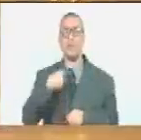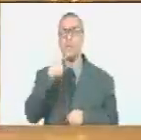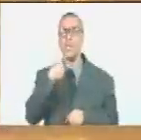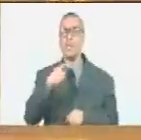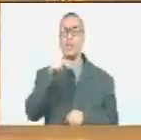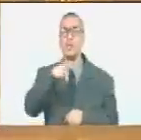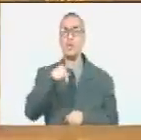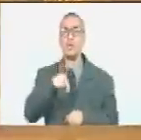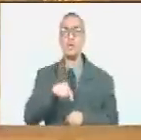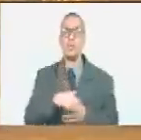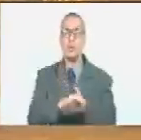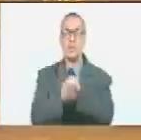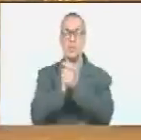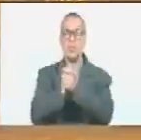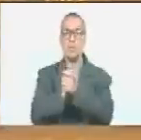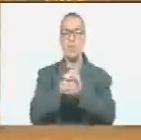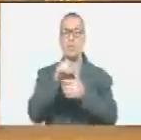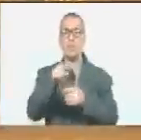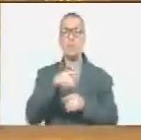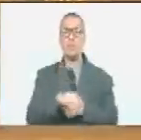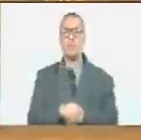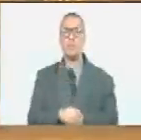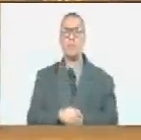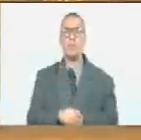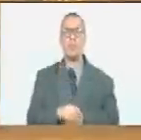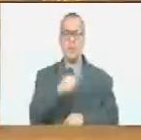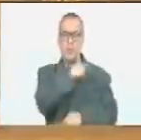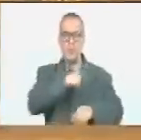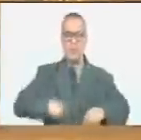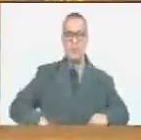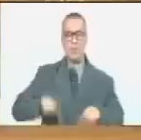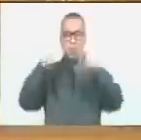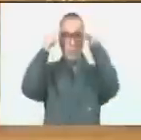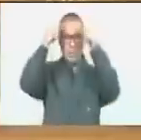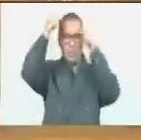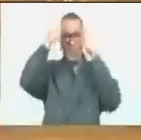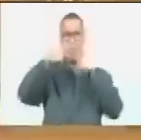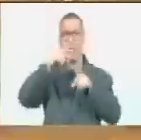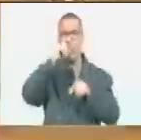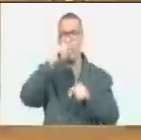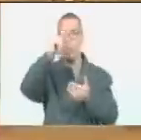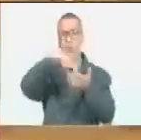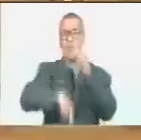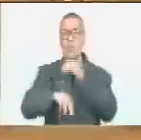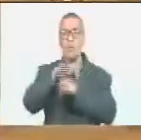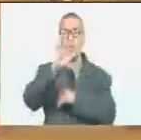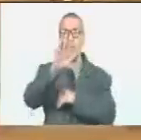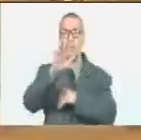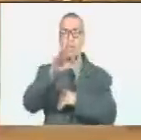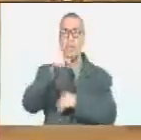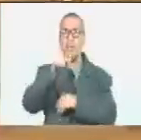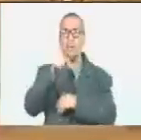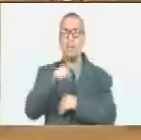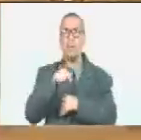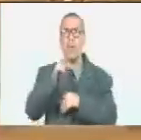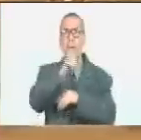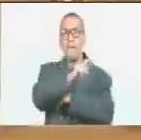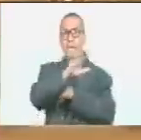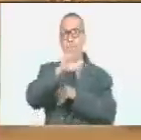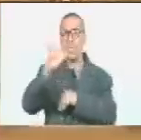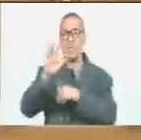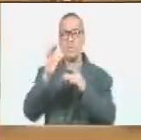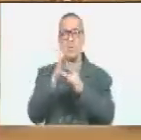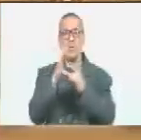Mencionaba entonces, camaradas, que el presidente Chávez en el año 2005, específicamente el 25